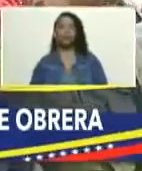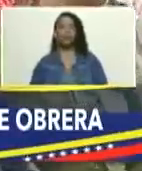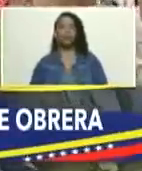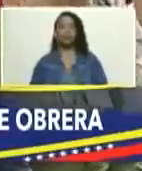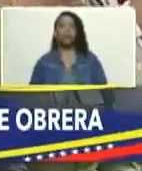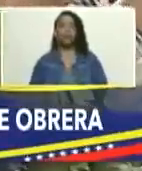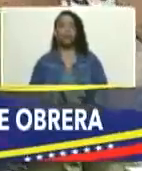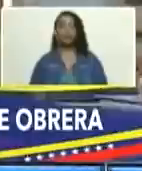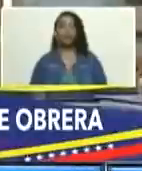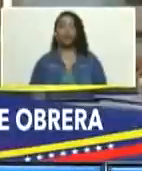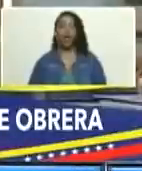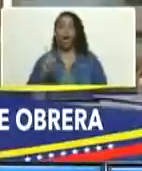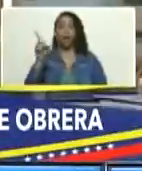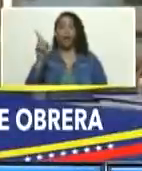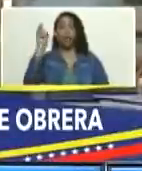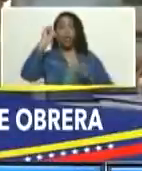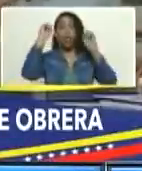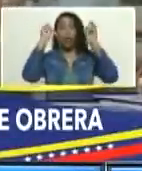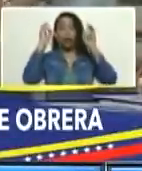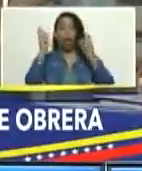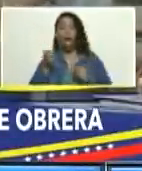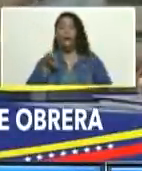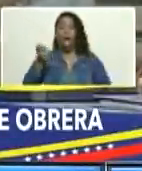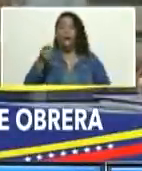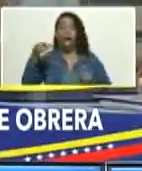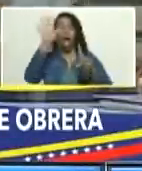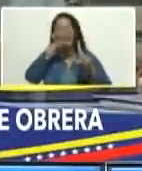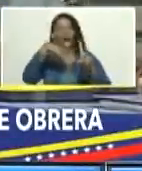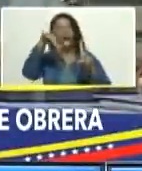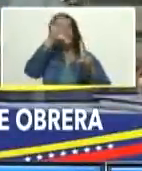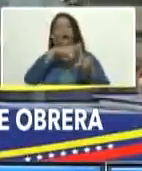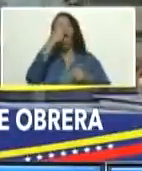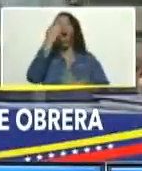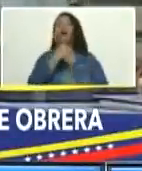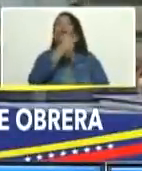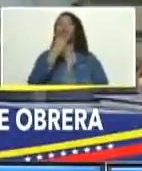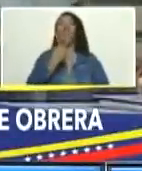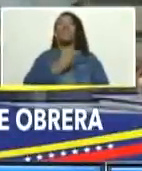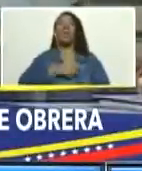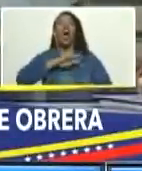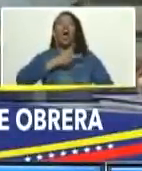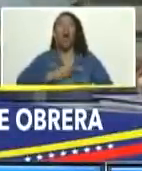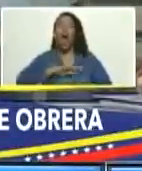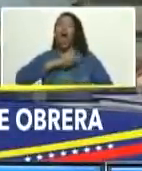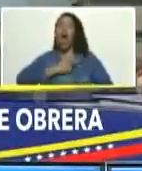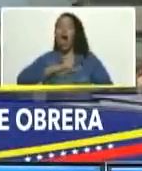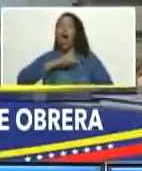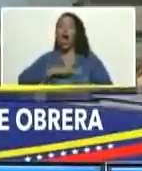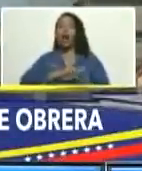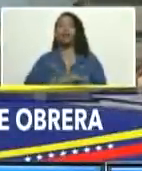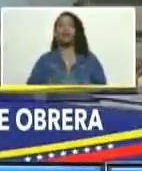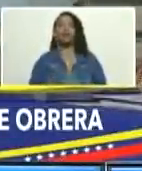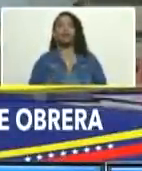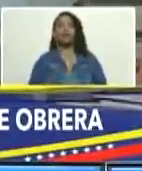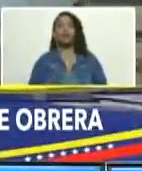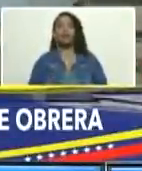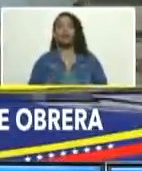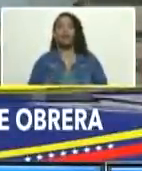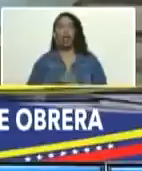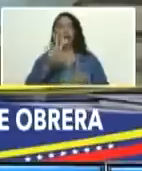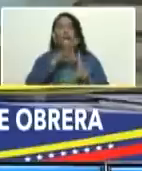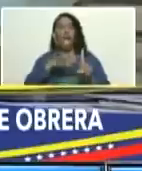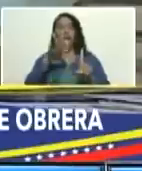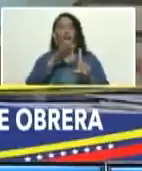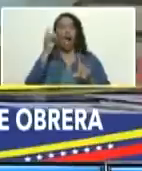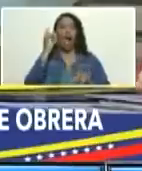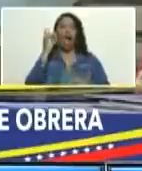con su demagogia, con sus promesas falsas, con su cinismo,